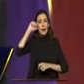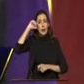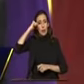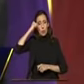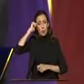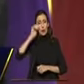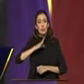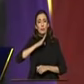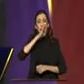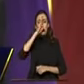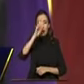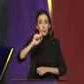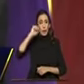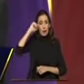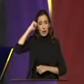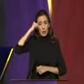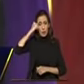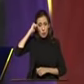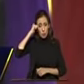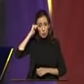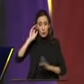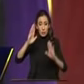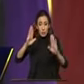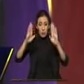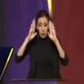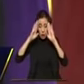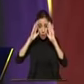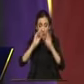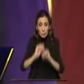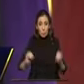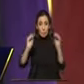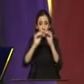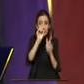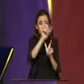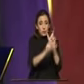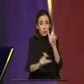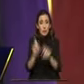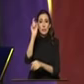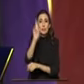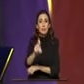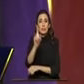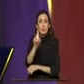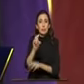olviden. Con especial dedicación a quienes más lo necesitan.